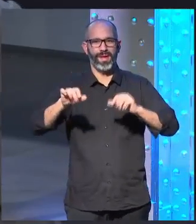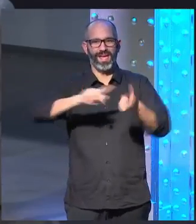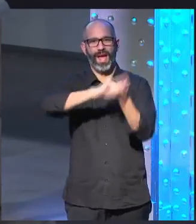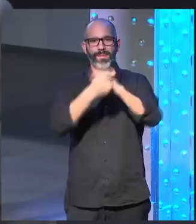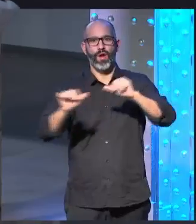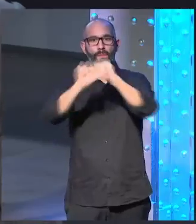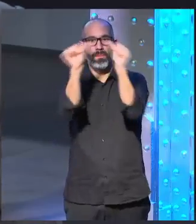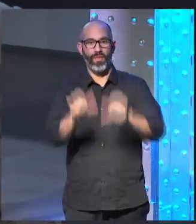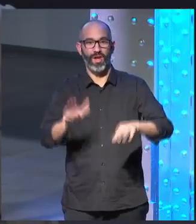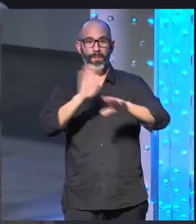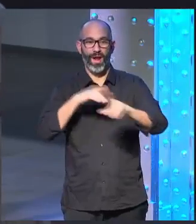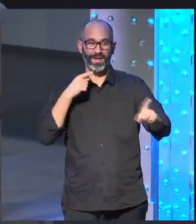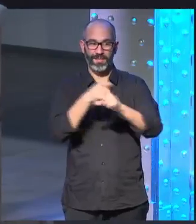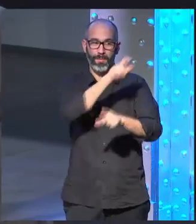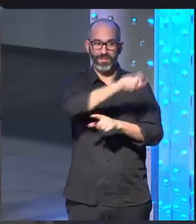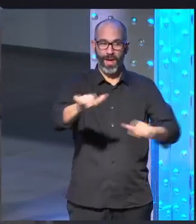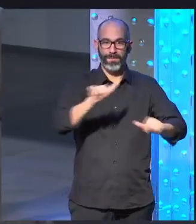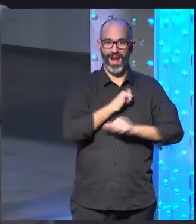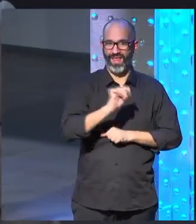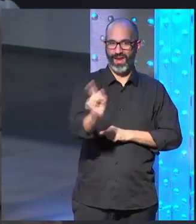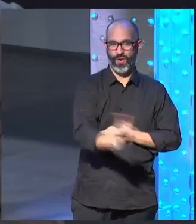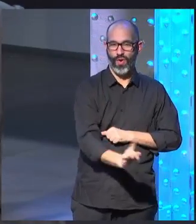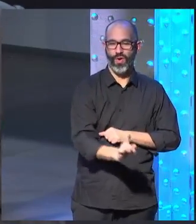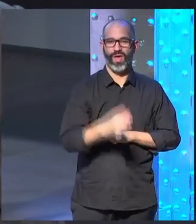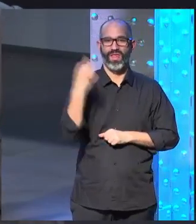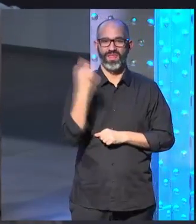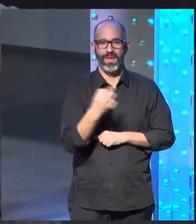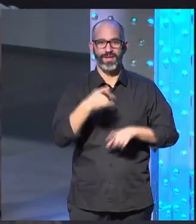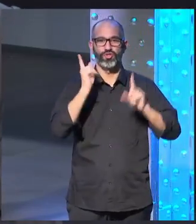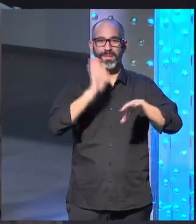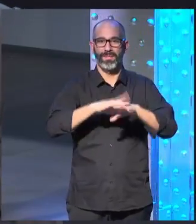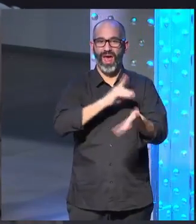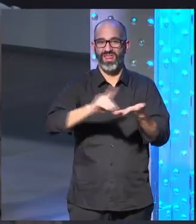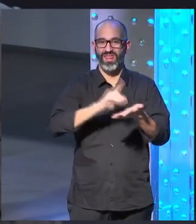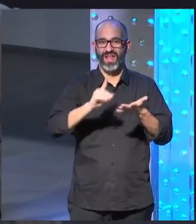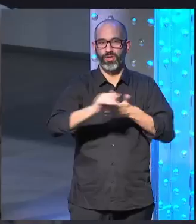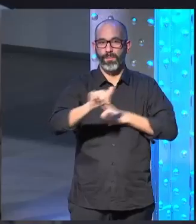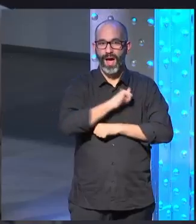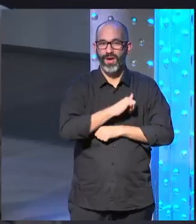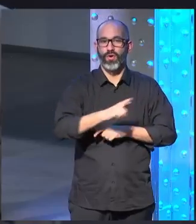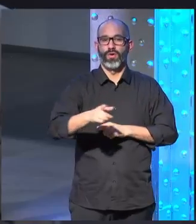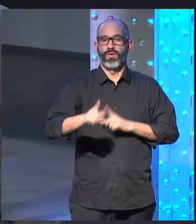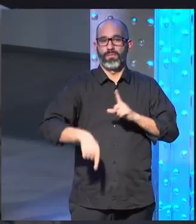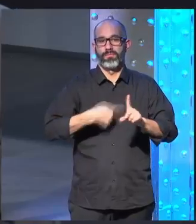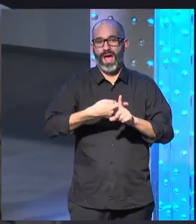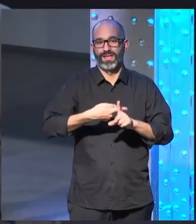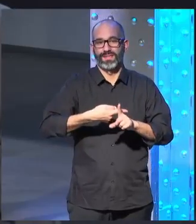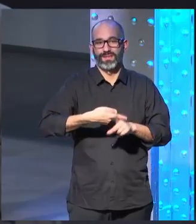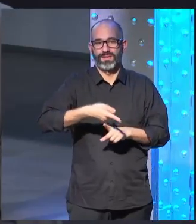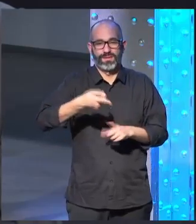más que tramitar parados, el que hace el registro de parados y da los datos del paro,